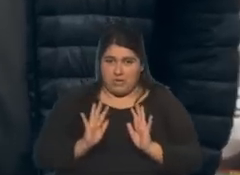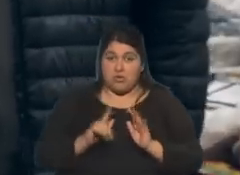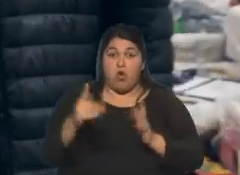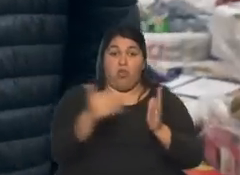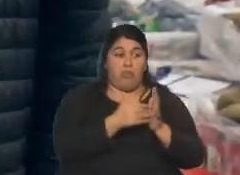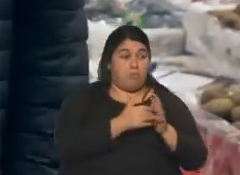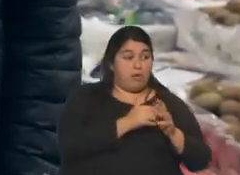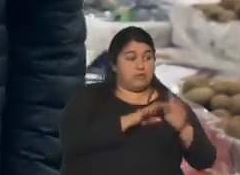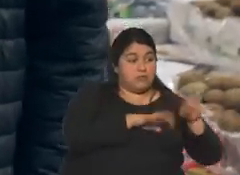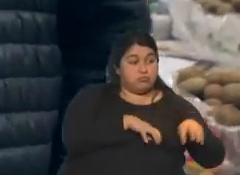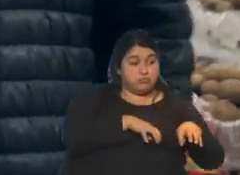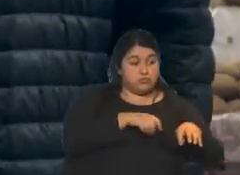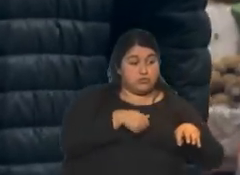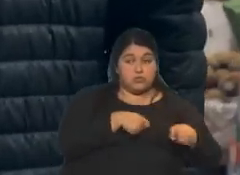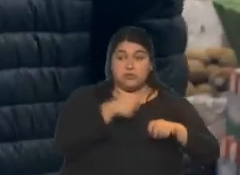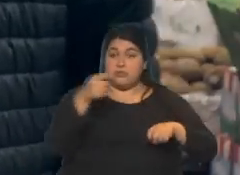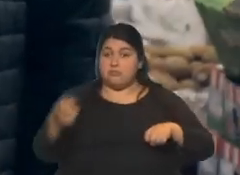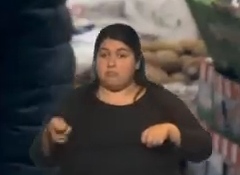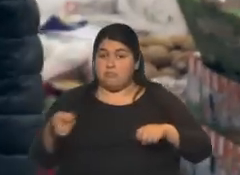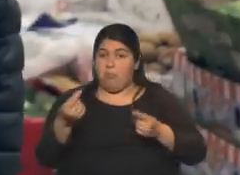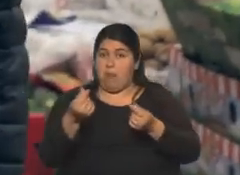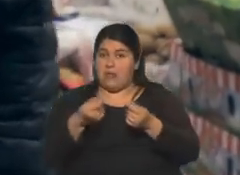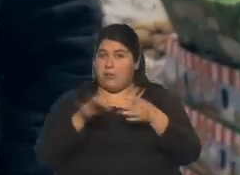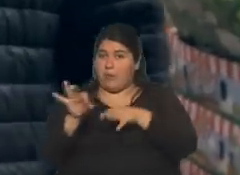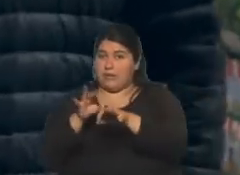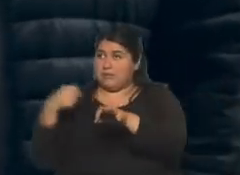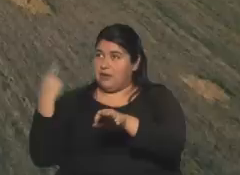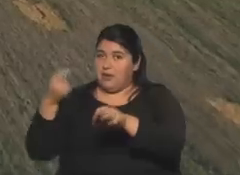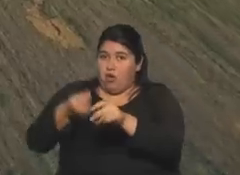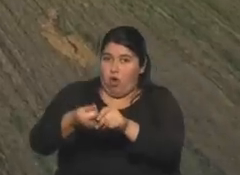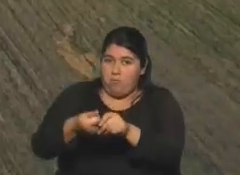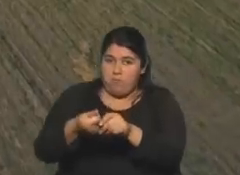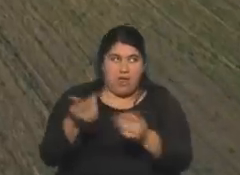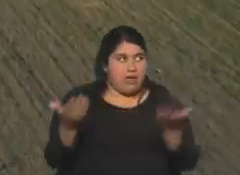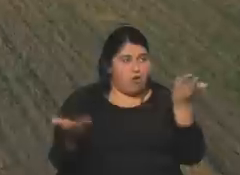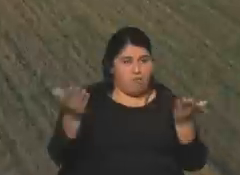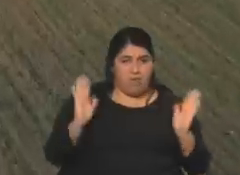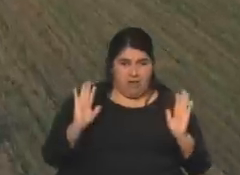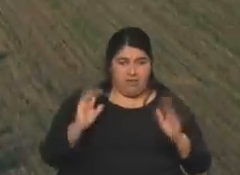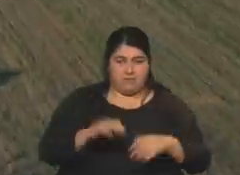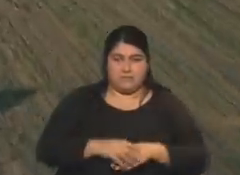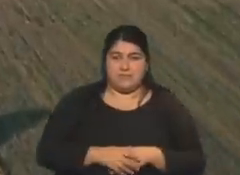el productor y lo que yo tengo que pagar, cuesta un tomate o una lechuga.